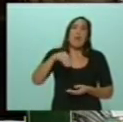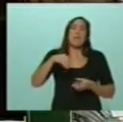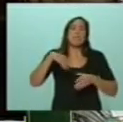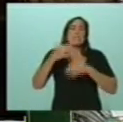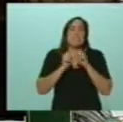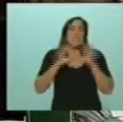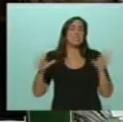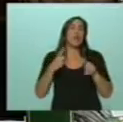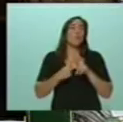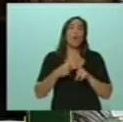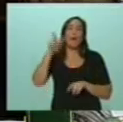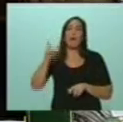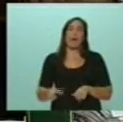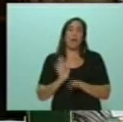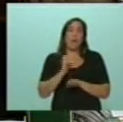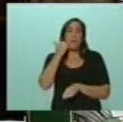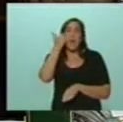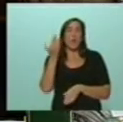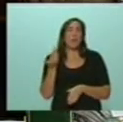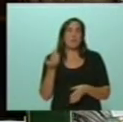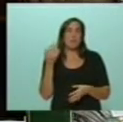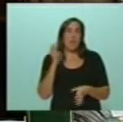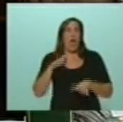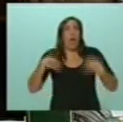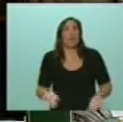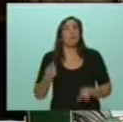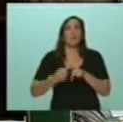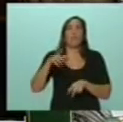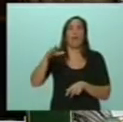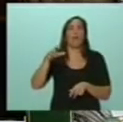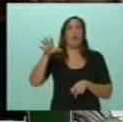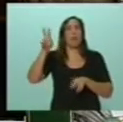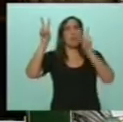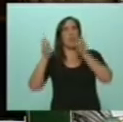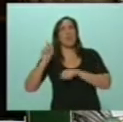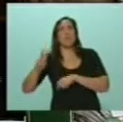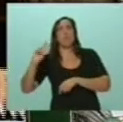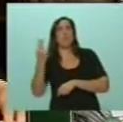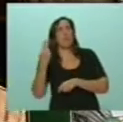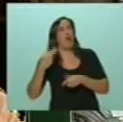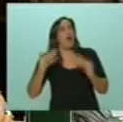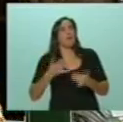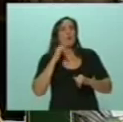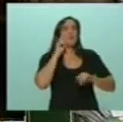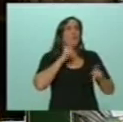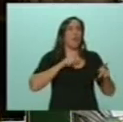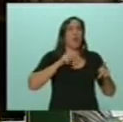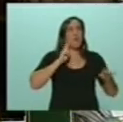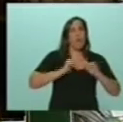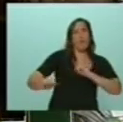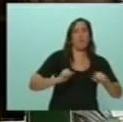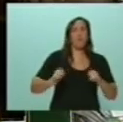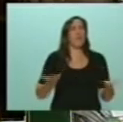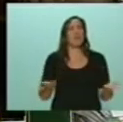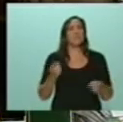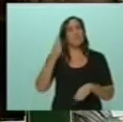las patéticas miserabilidades que no deben existir y mucho menos tratándose de autoridades con gran, digamos, nivel